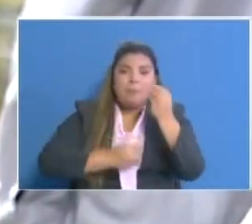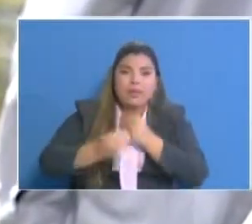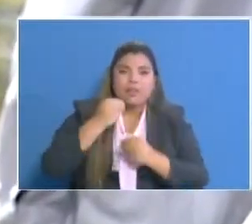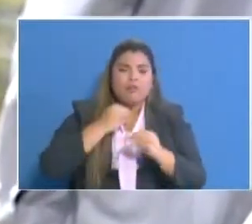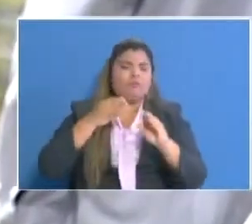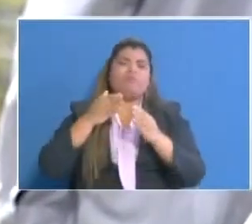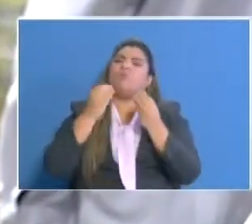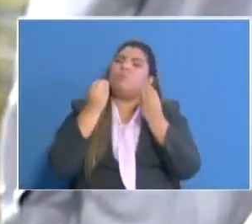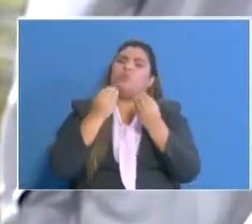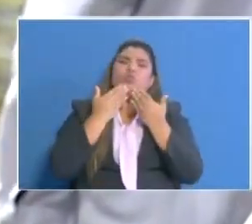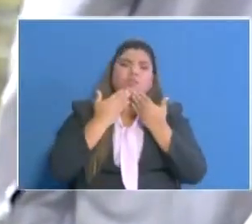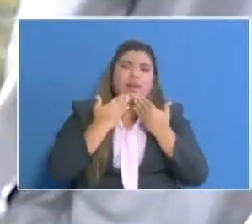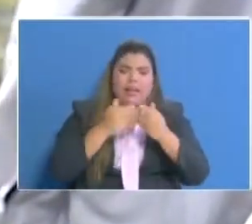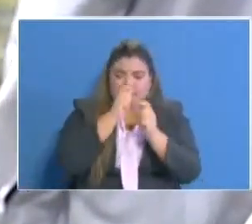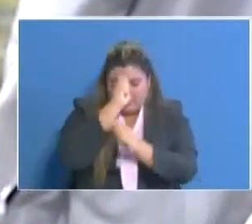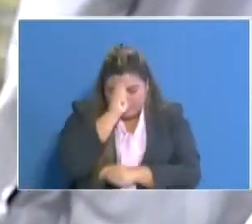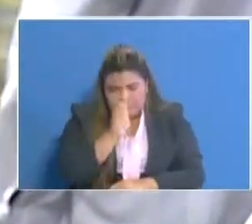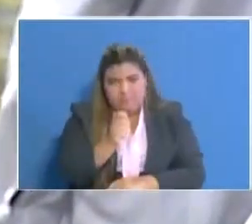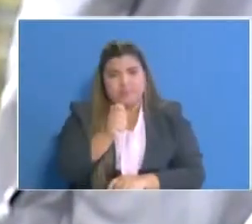eternamente agradecido.